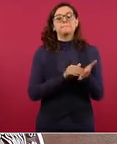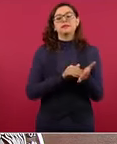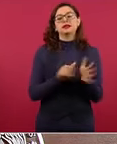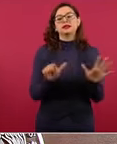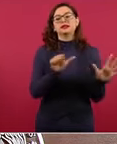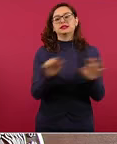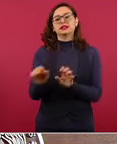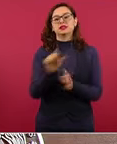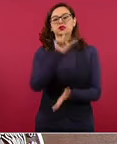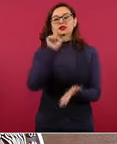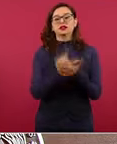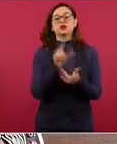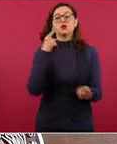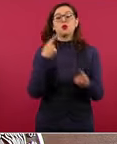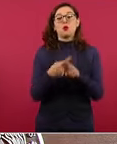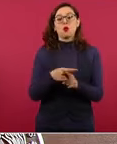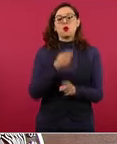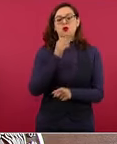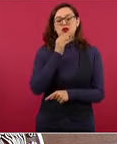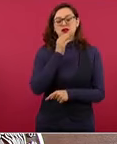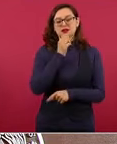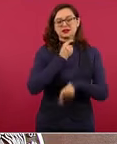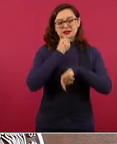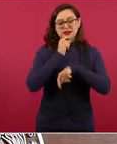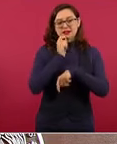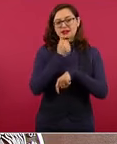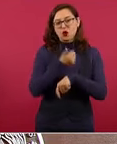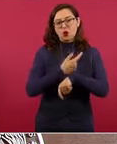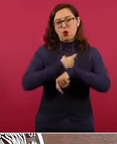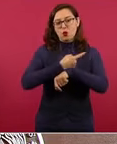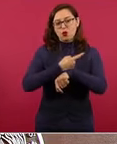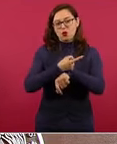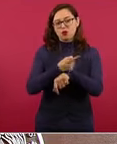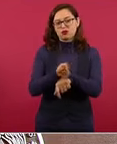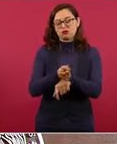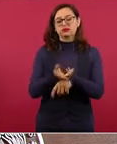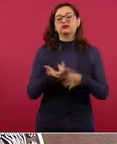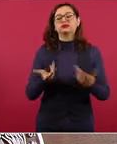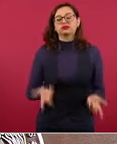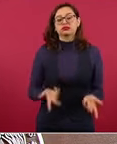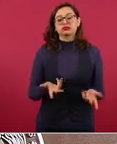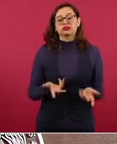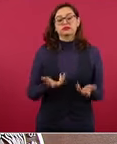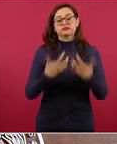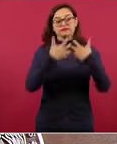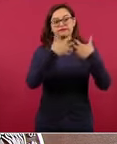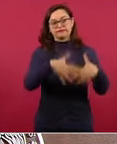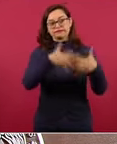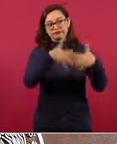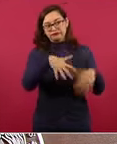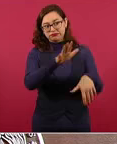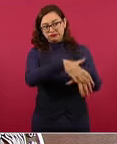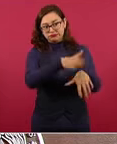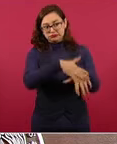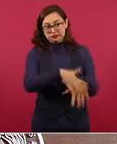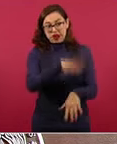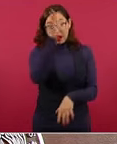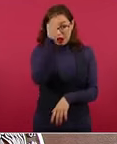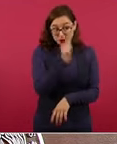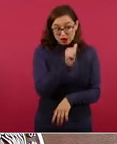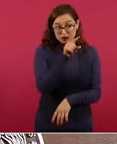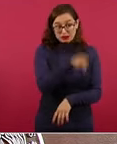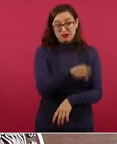segundo en los convenios que tenemos con la industria de todo este volumen se tienen ya